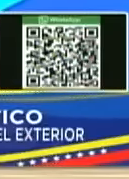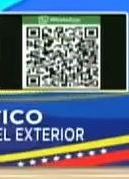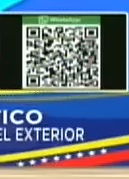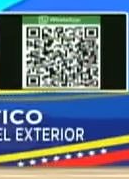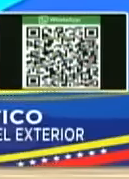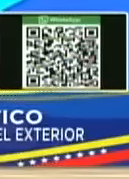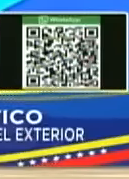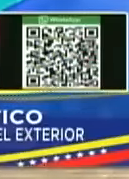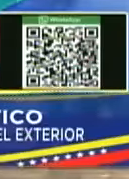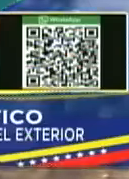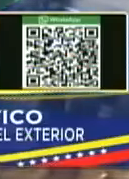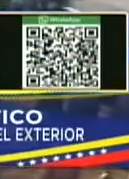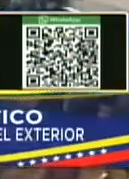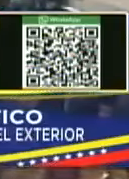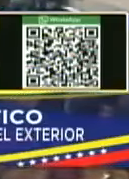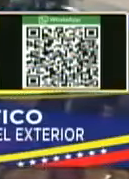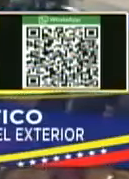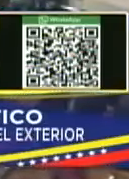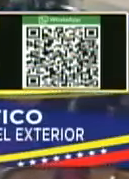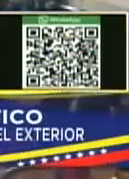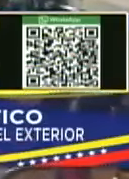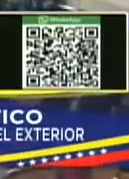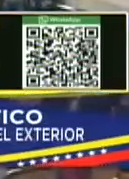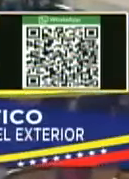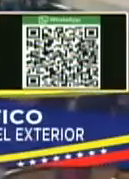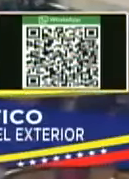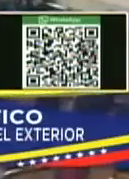El Tratado de Tordesillas.